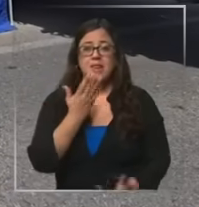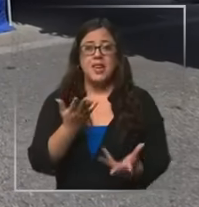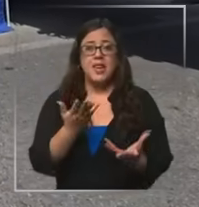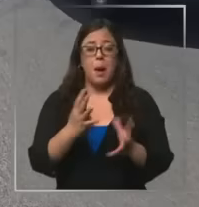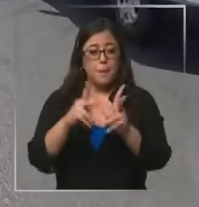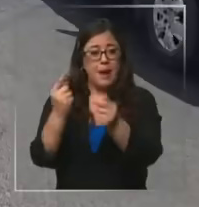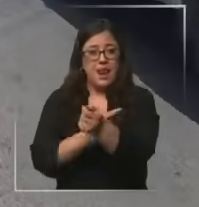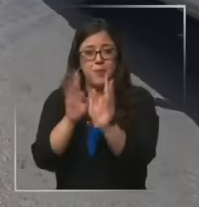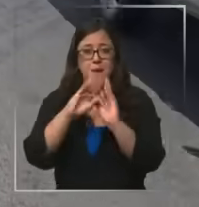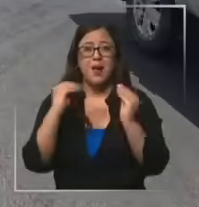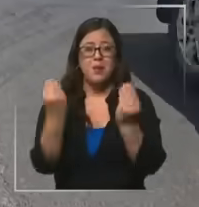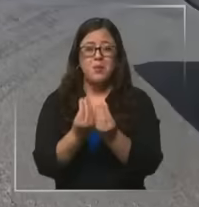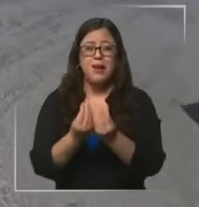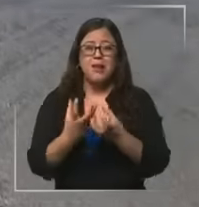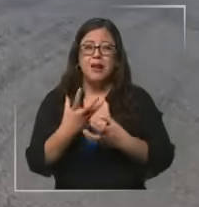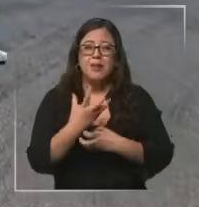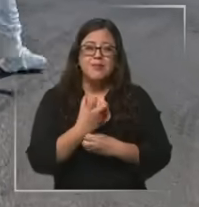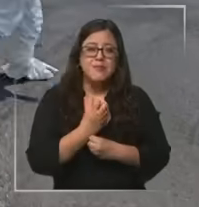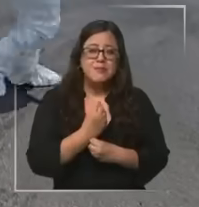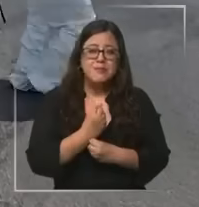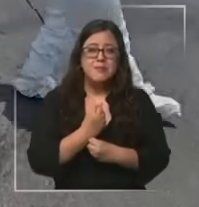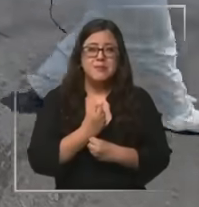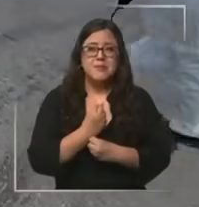desgarrador el llamado que hicieron para